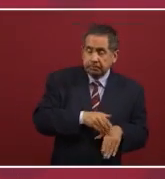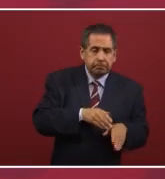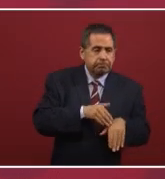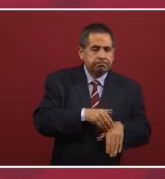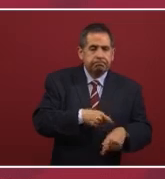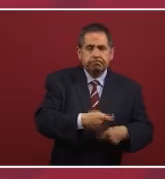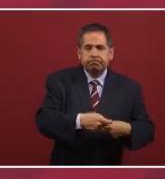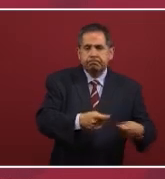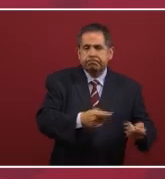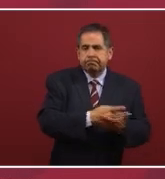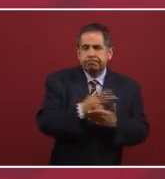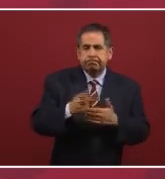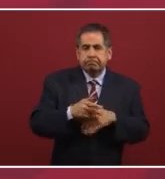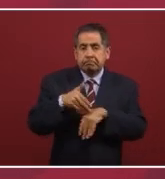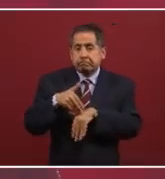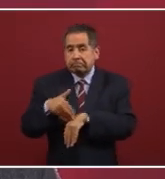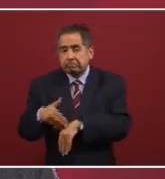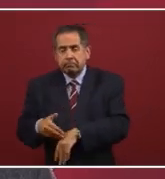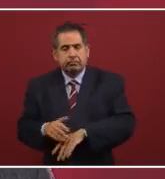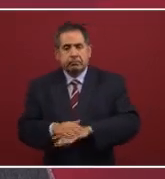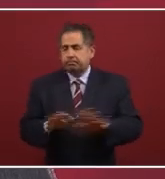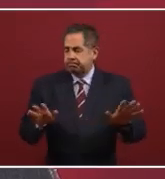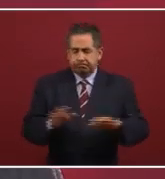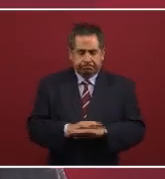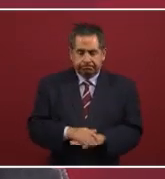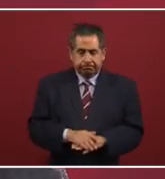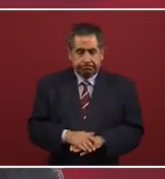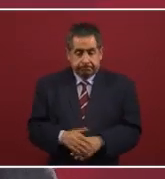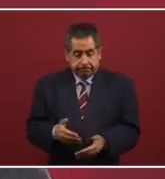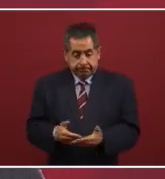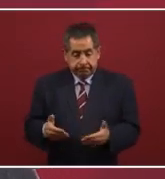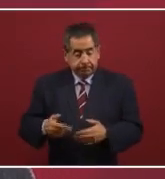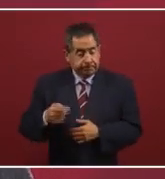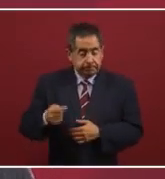orientación. Por primera vez